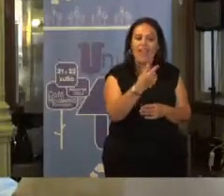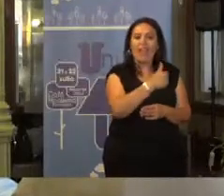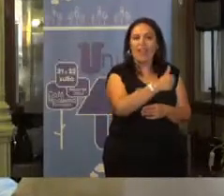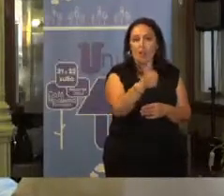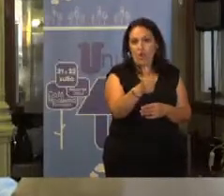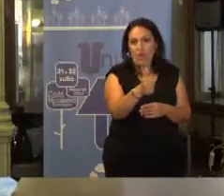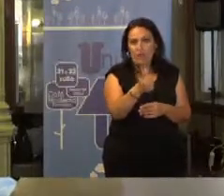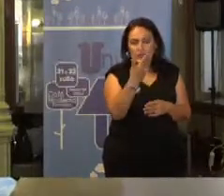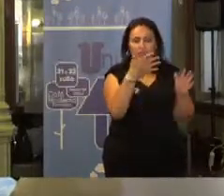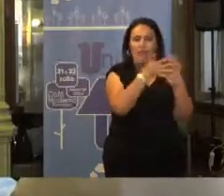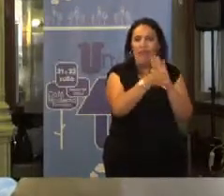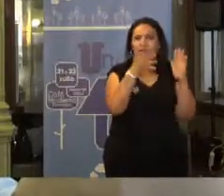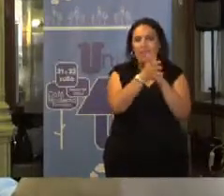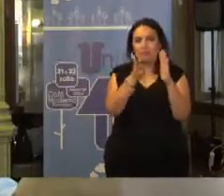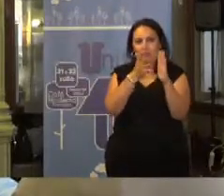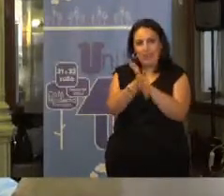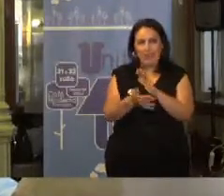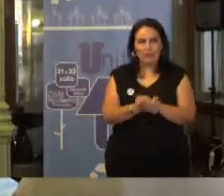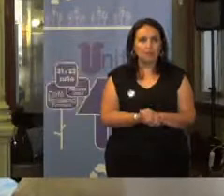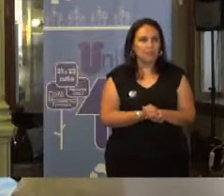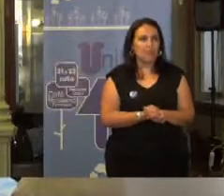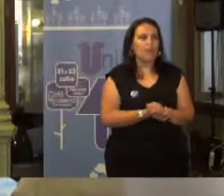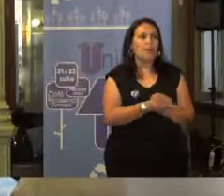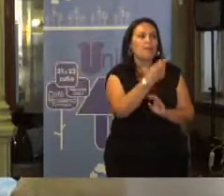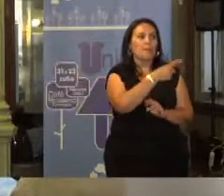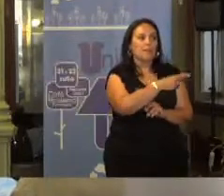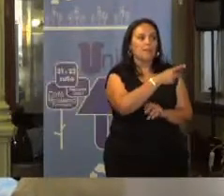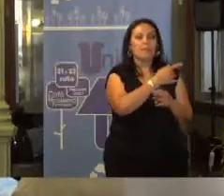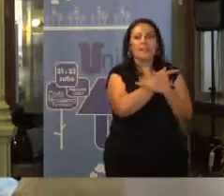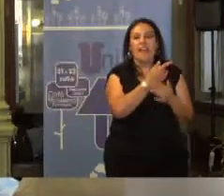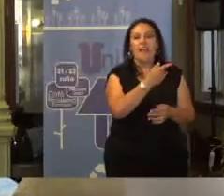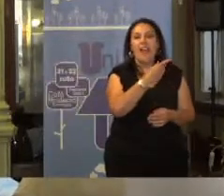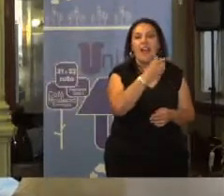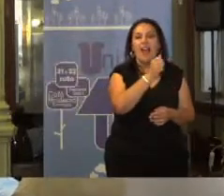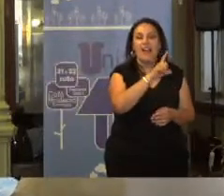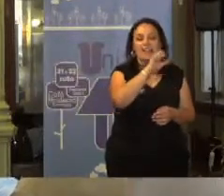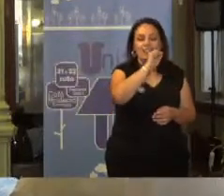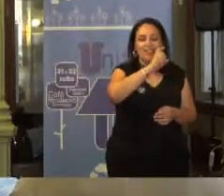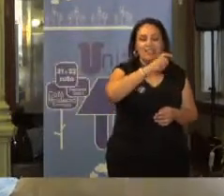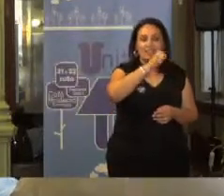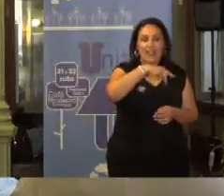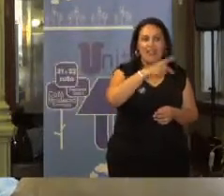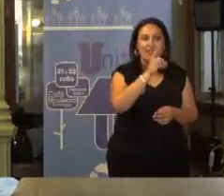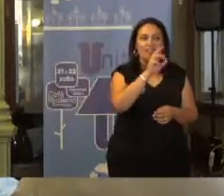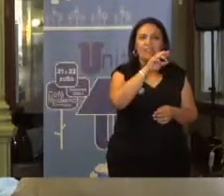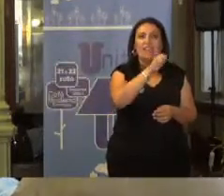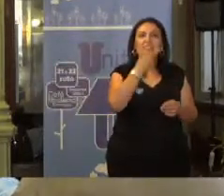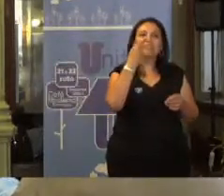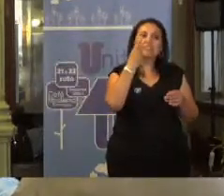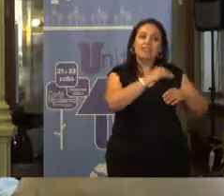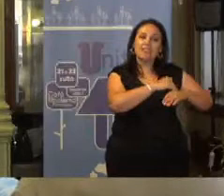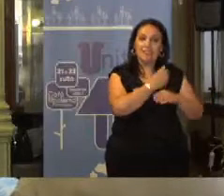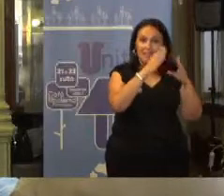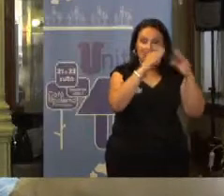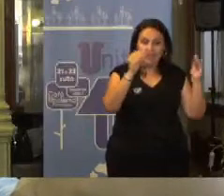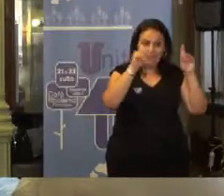queren contar xa seguidamente. Temos a Marilar Aleixandre, que é catedrática de didáctica, seguro que a coñecedes por a